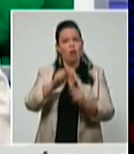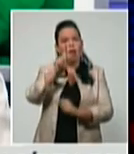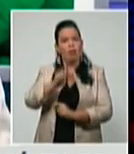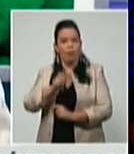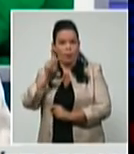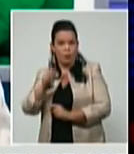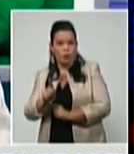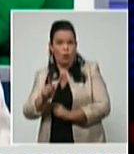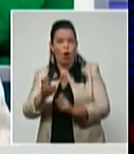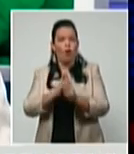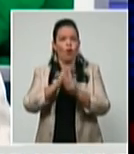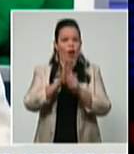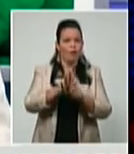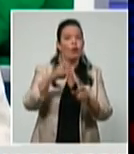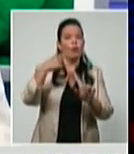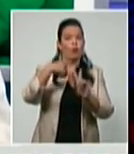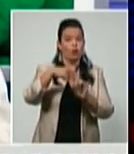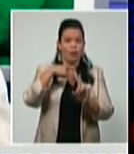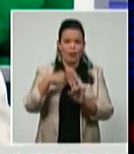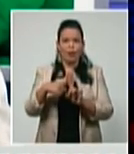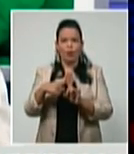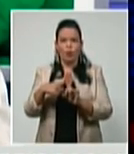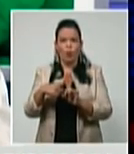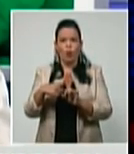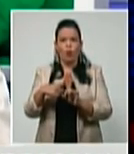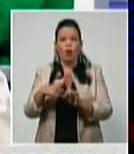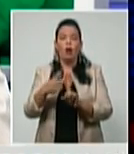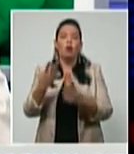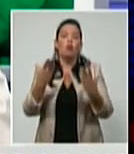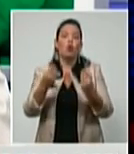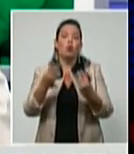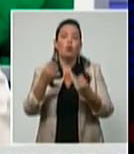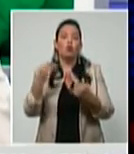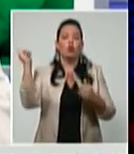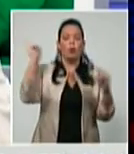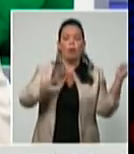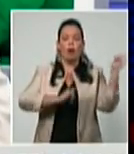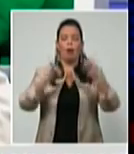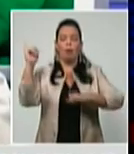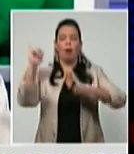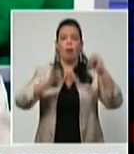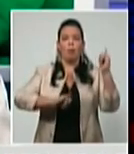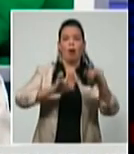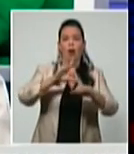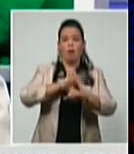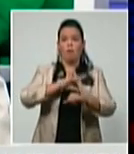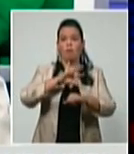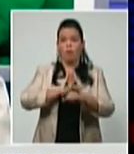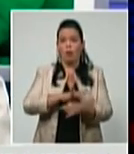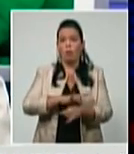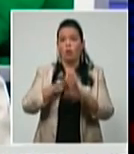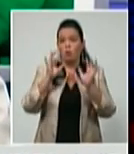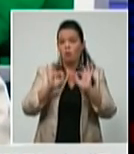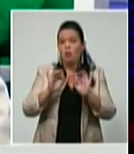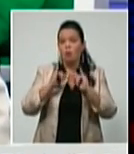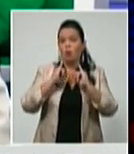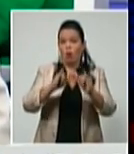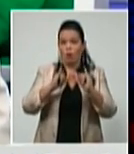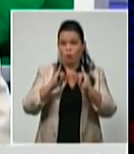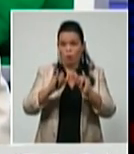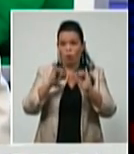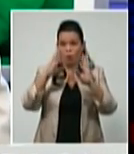confirmado que han llegado del exterior, estamos hablando de casos importados, que ustedes ven que se ha ido